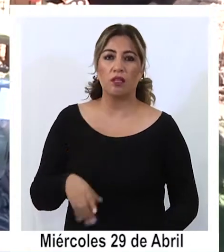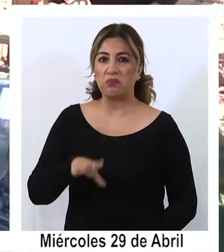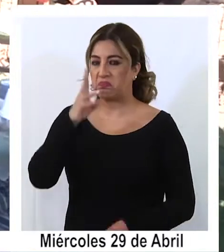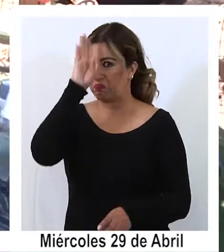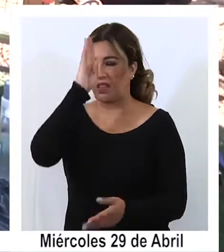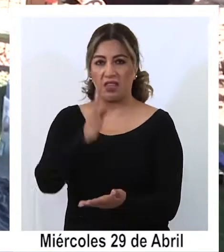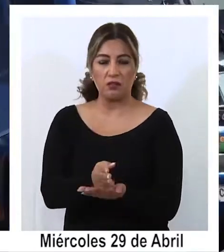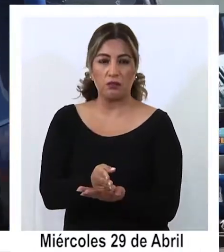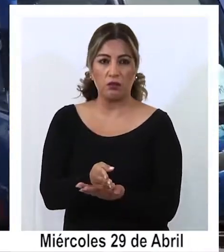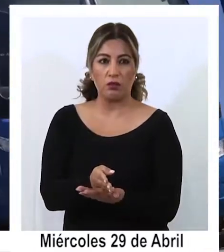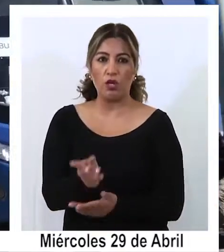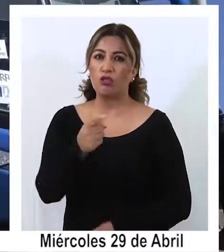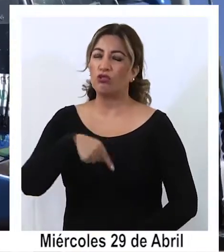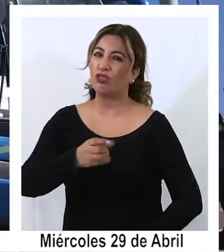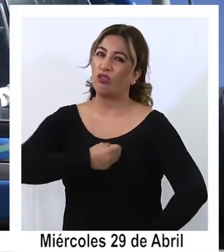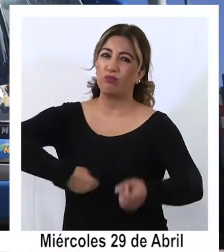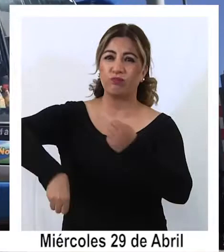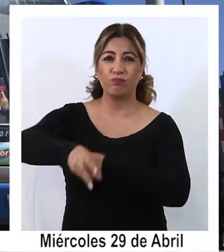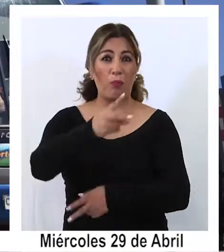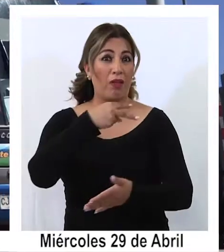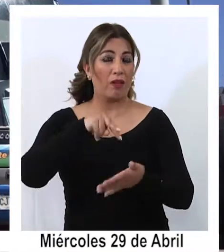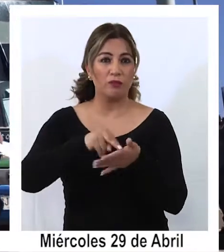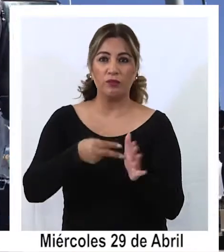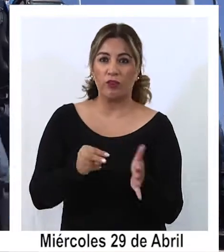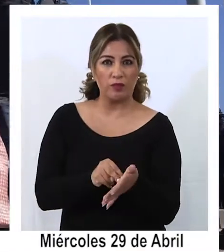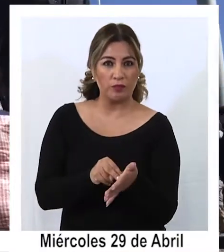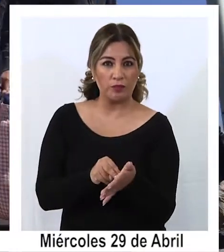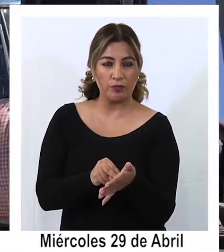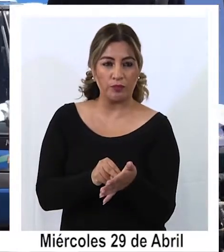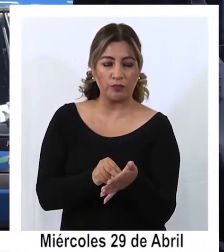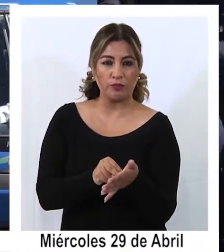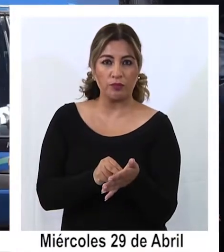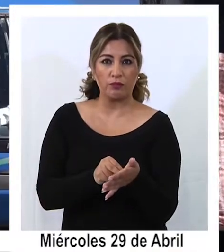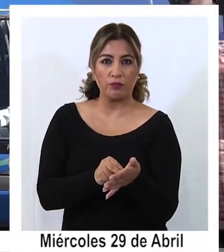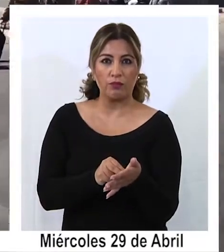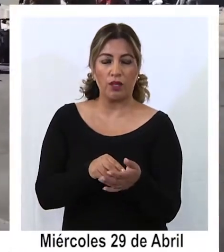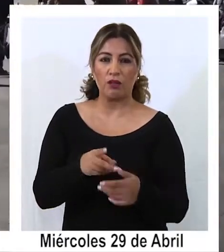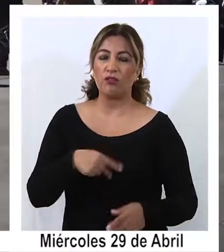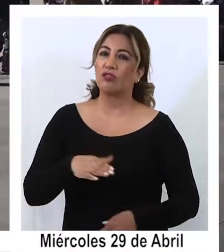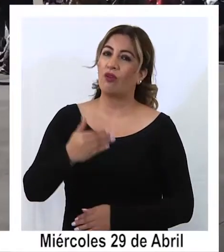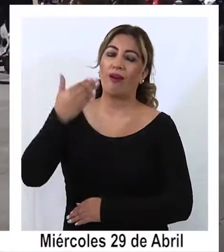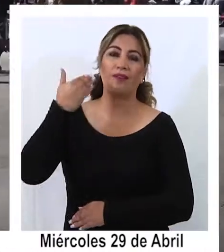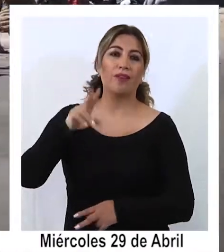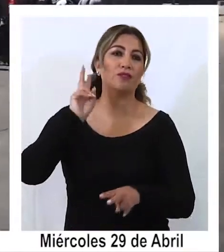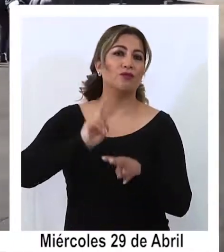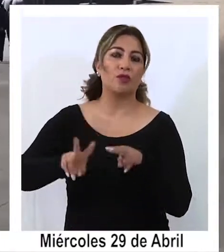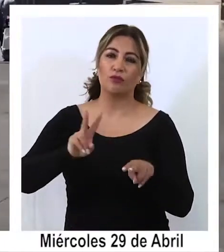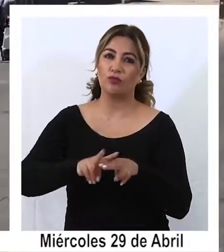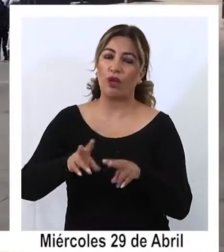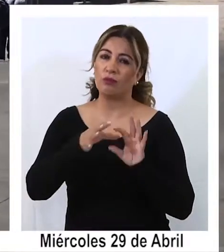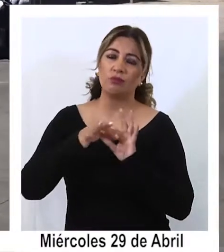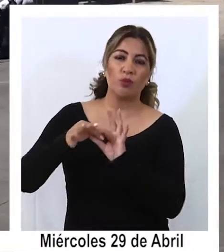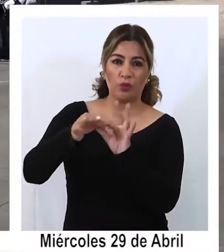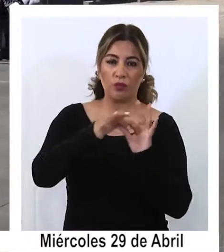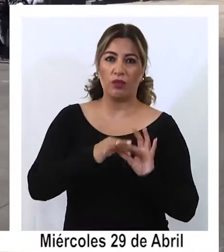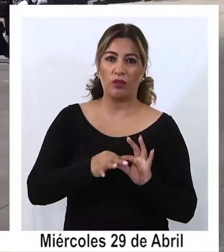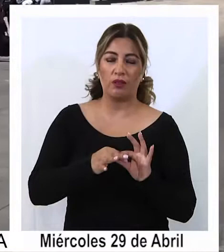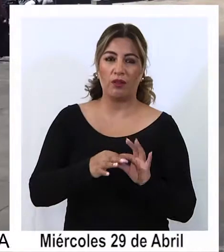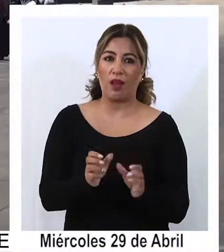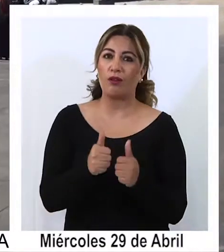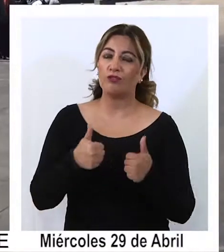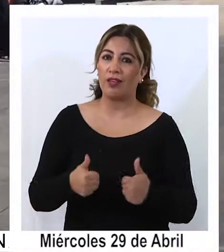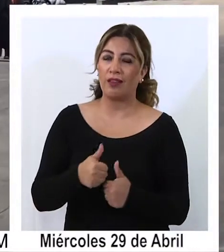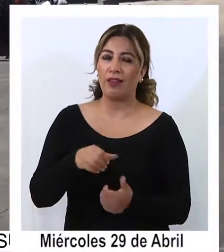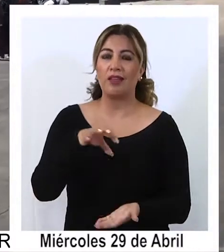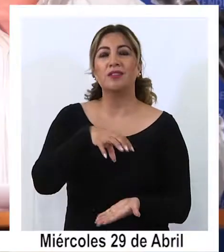y provocarnos, ¿no es cierto?, una serie de problemas, las cuales nosotros habíamos buscado la fórmula de solucionar en conjunto con las autoridades